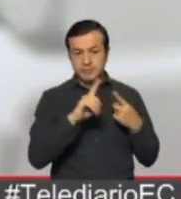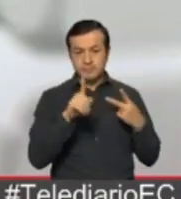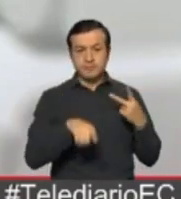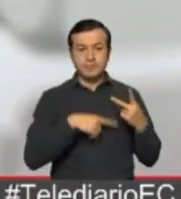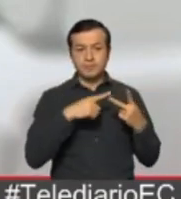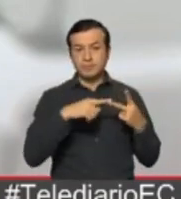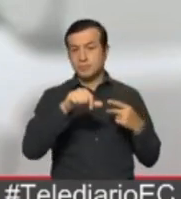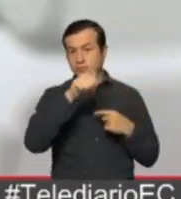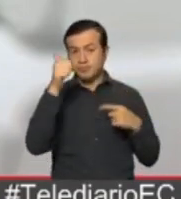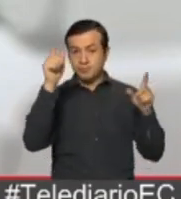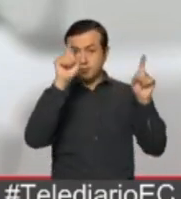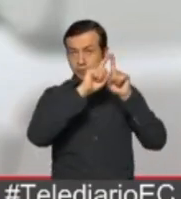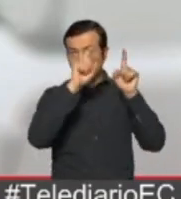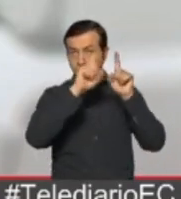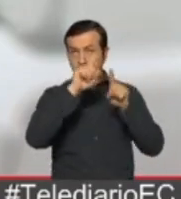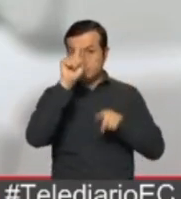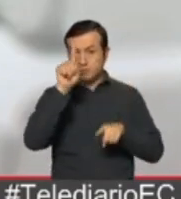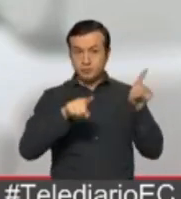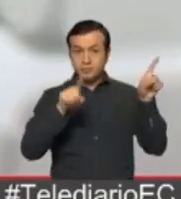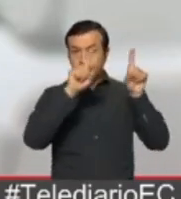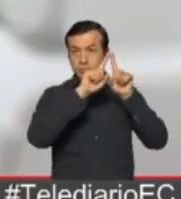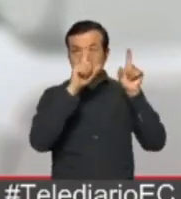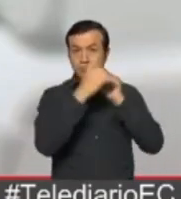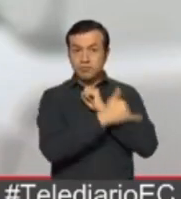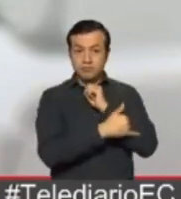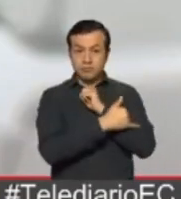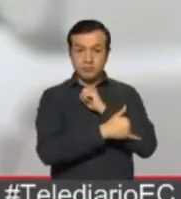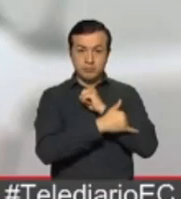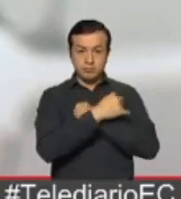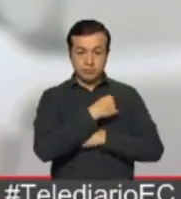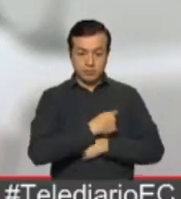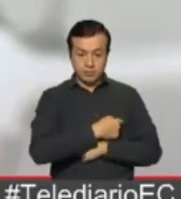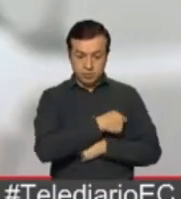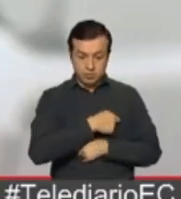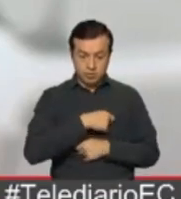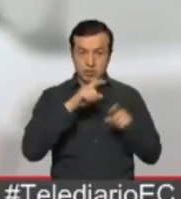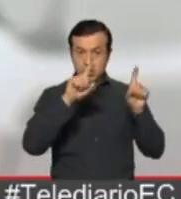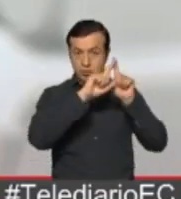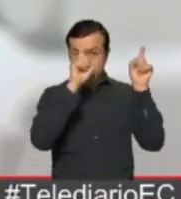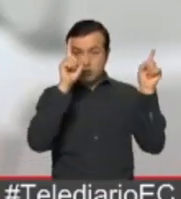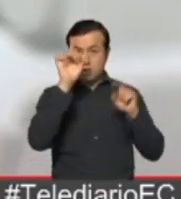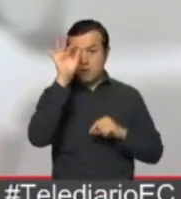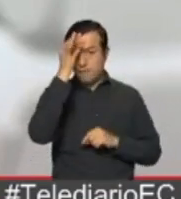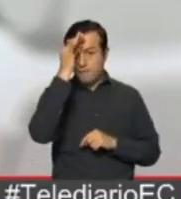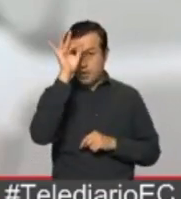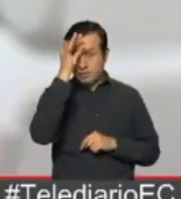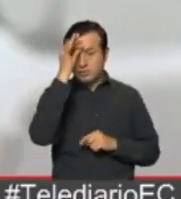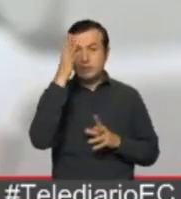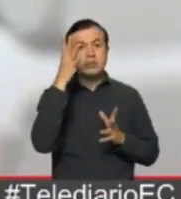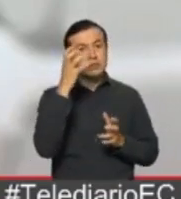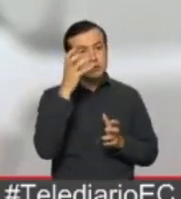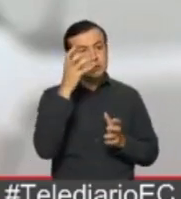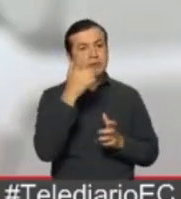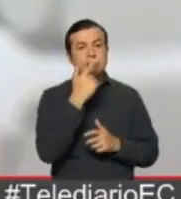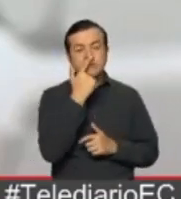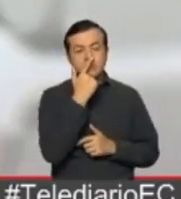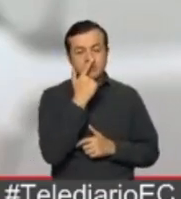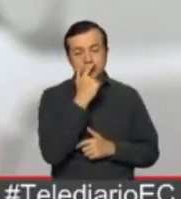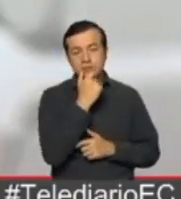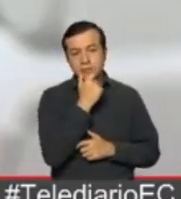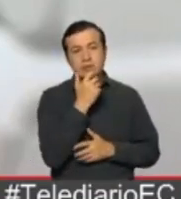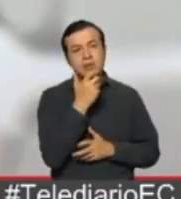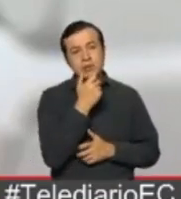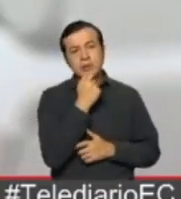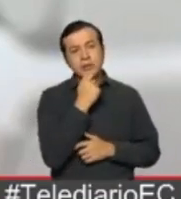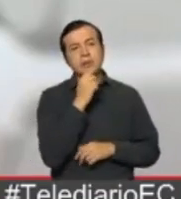empresas que por una parte de una empresa suiza otra parte una empresa francesa que han manifestado su interés y ha manifestado